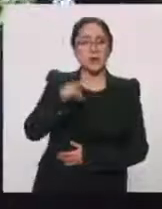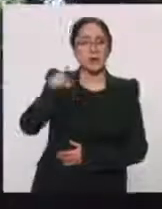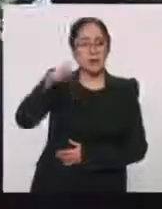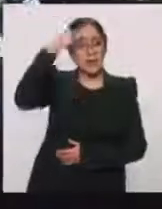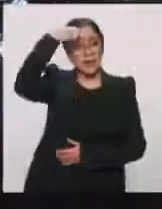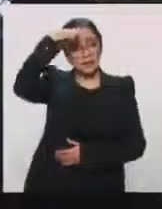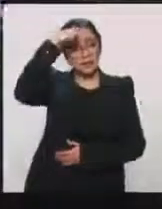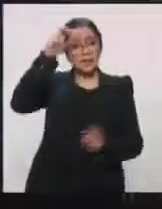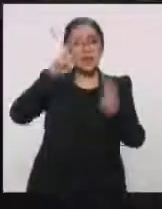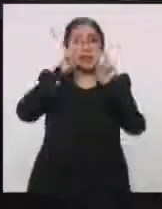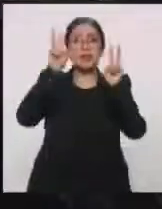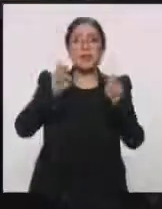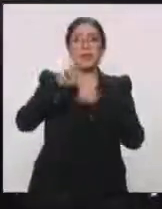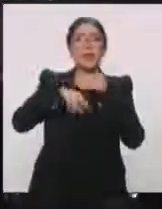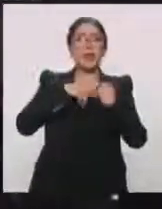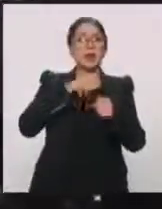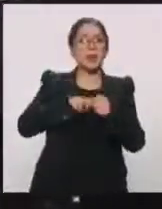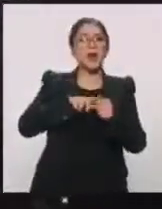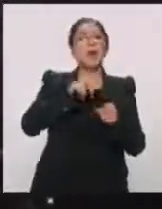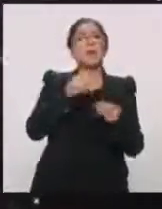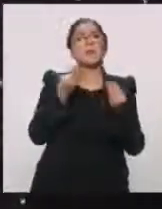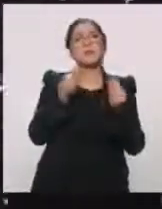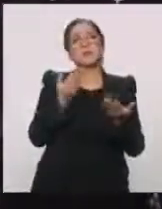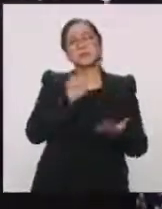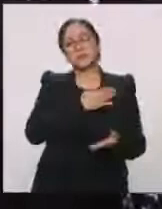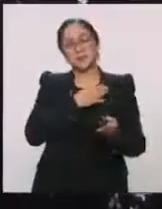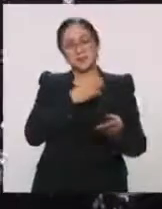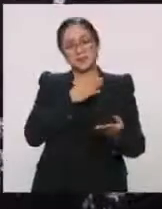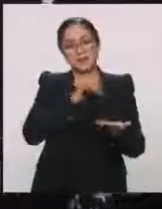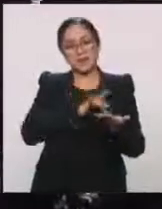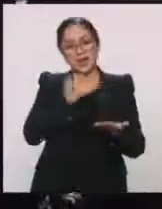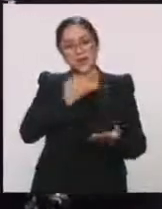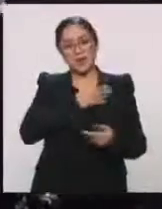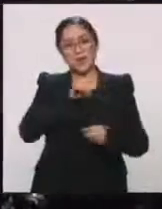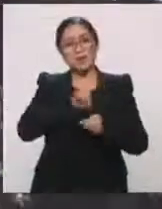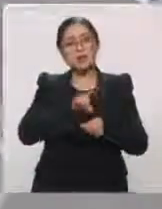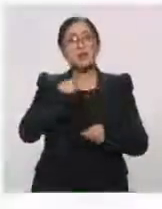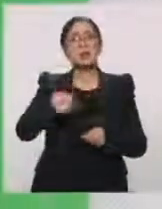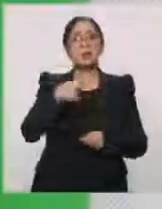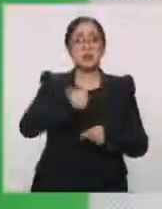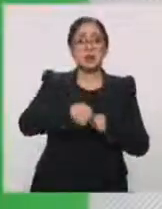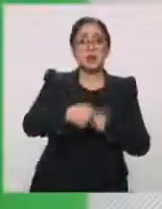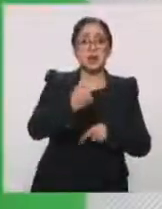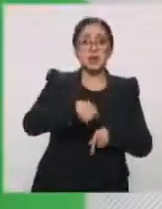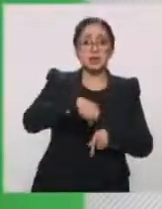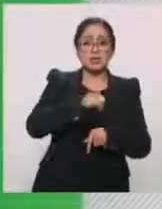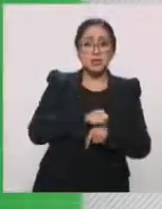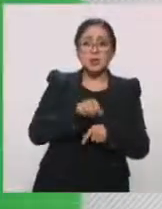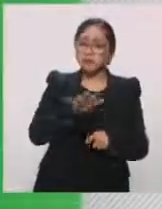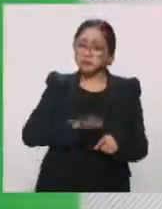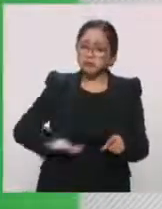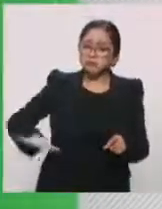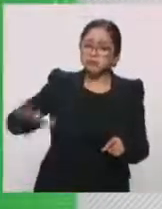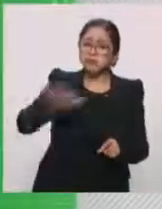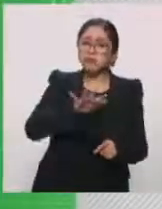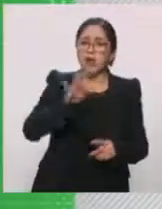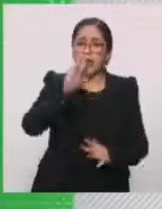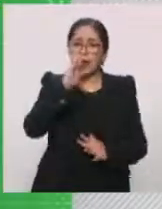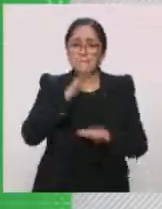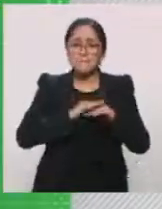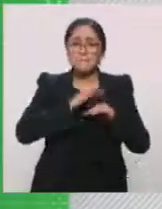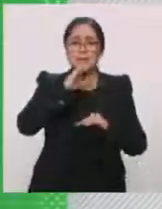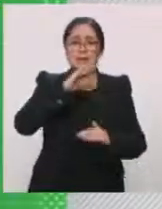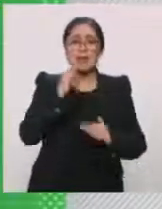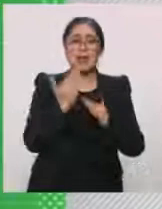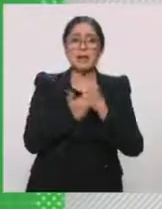temas ambientales. ¿Cómo estás, Tomás? Muy buenos días, excelente semana. Pues más de la mitad del territorio capitalino está catalogado como